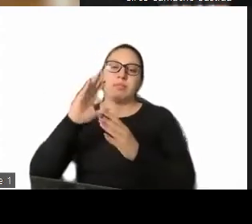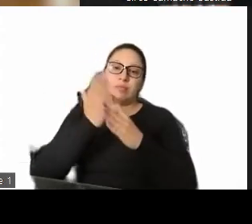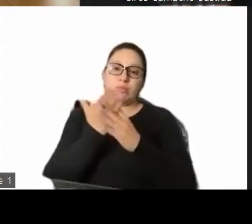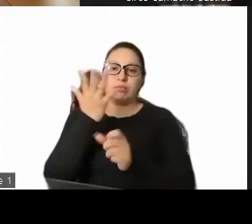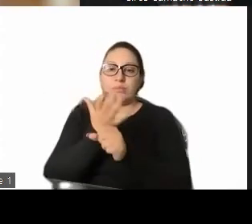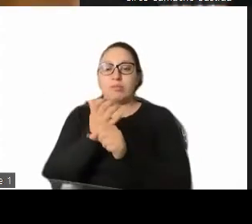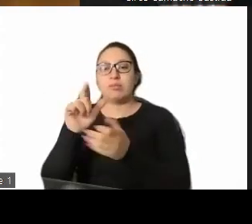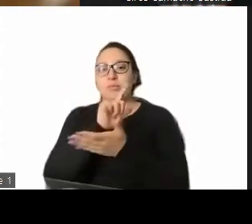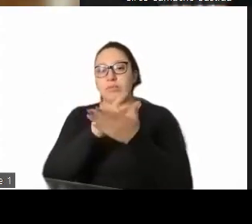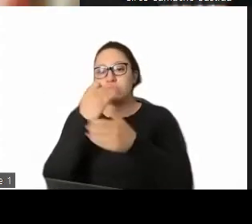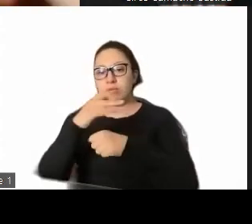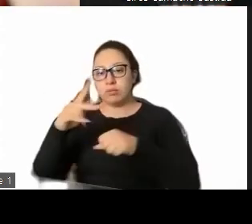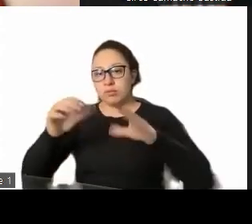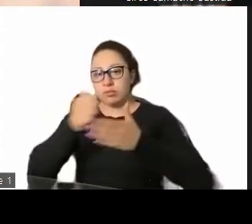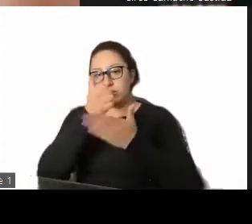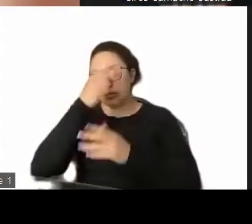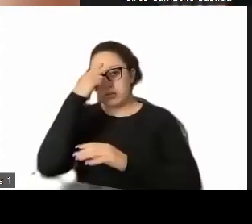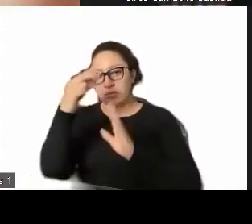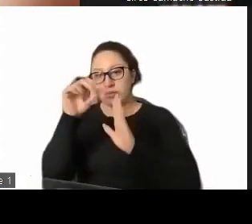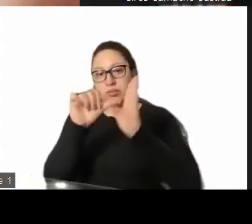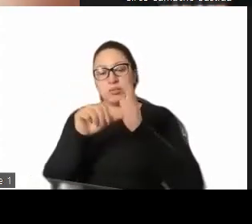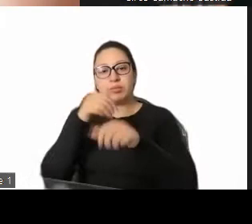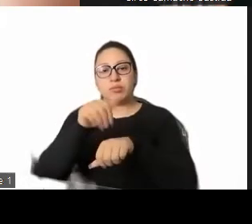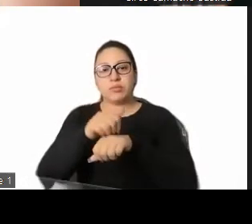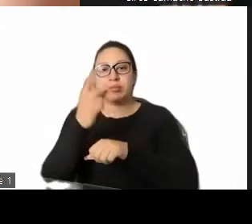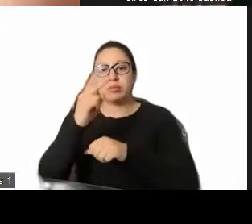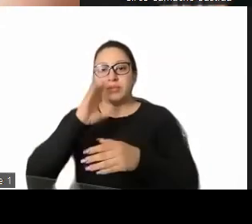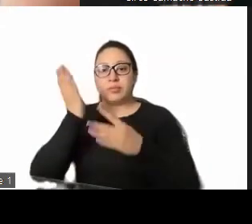Orgánica del Congreso de México, artículo 2, fracción